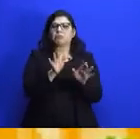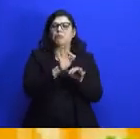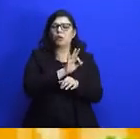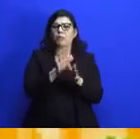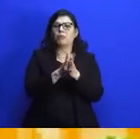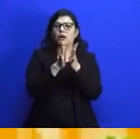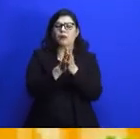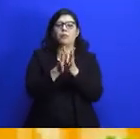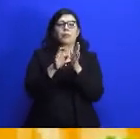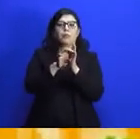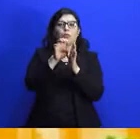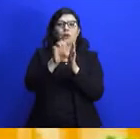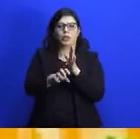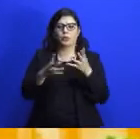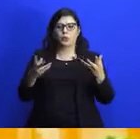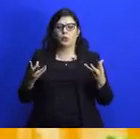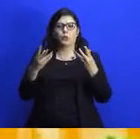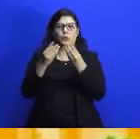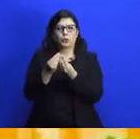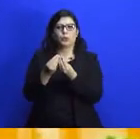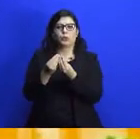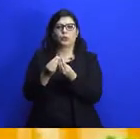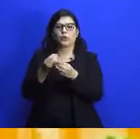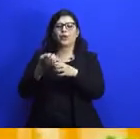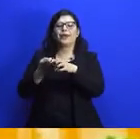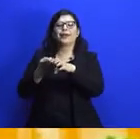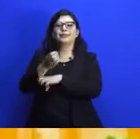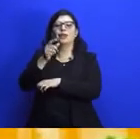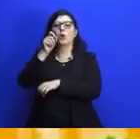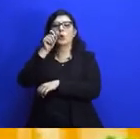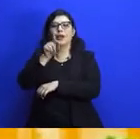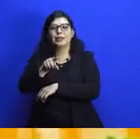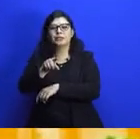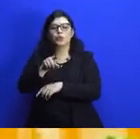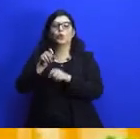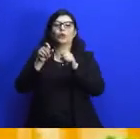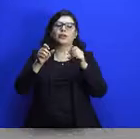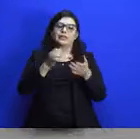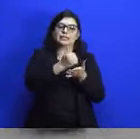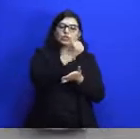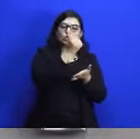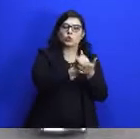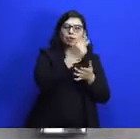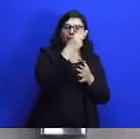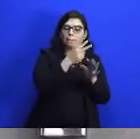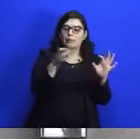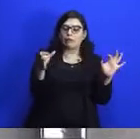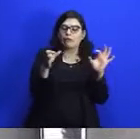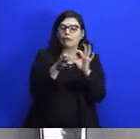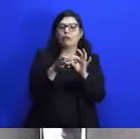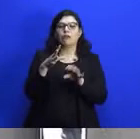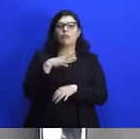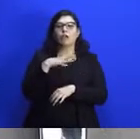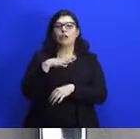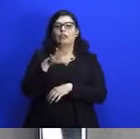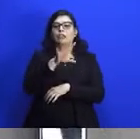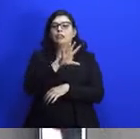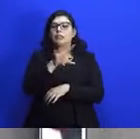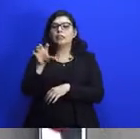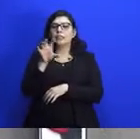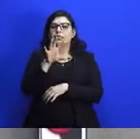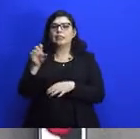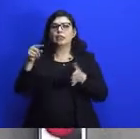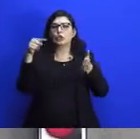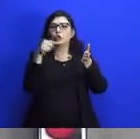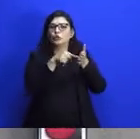ejemplo, en colaboración con las autoridades del Estado de Jalisco y de la Ciudad de México, hemos instalado más de 500 botones de